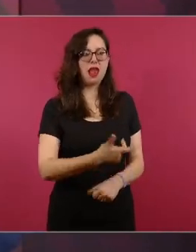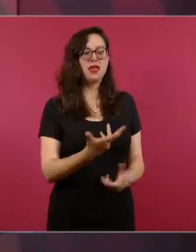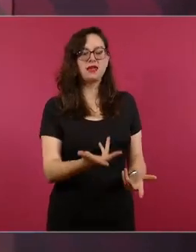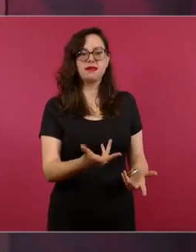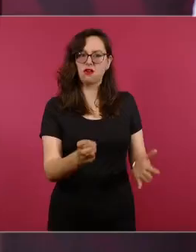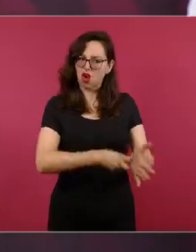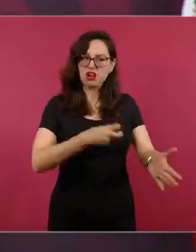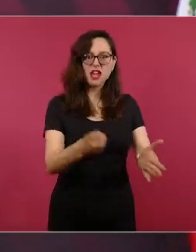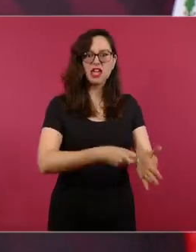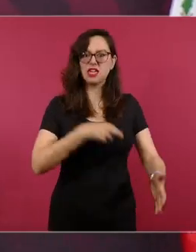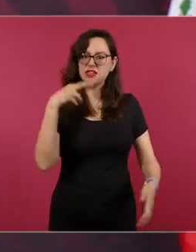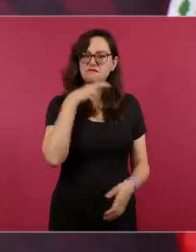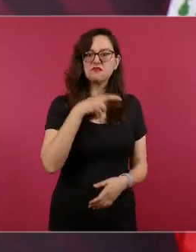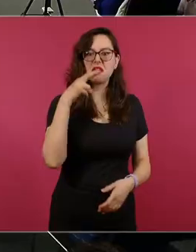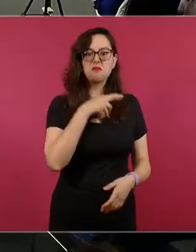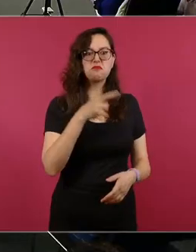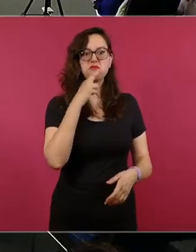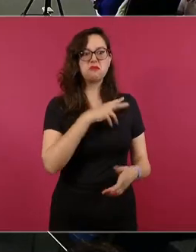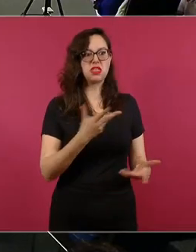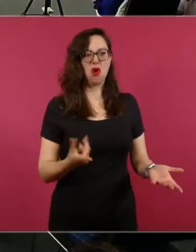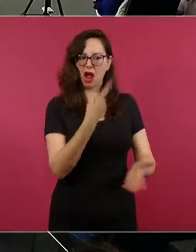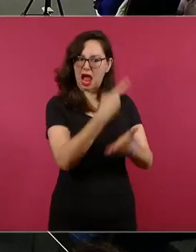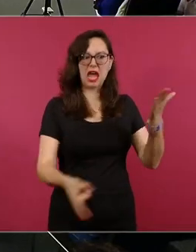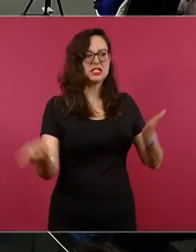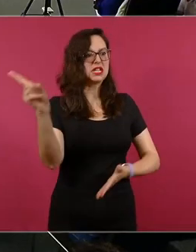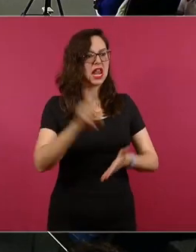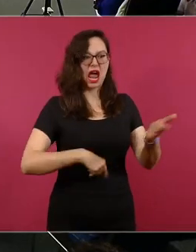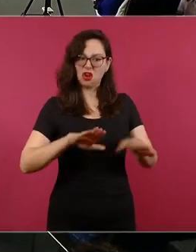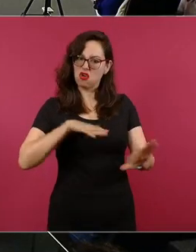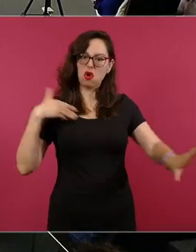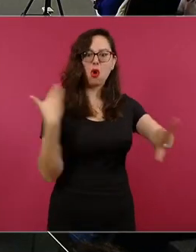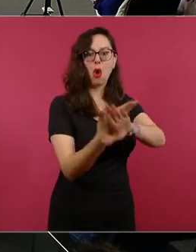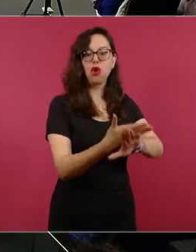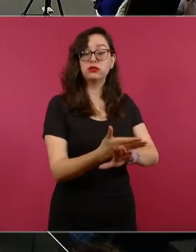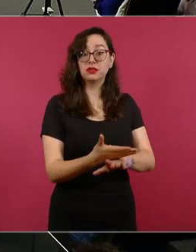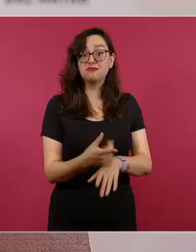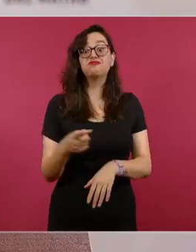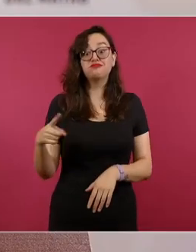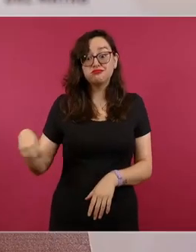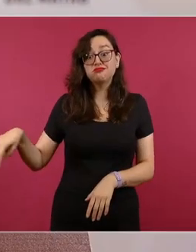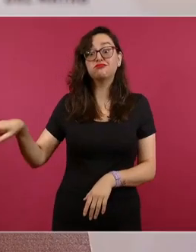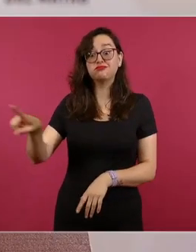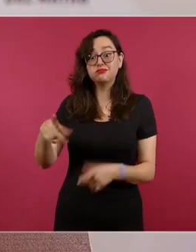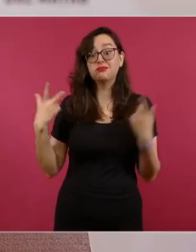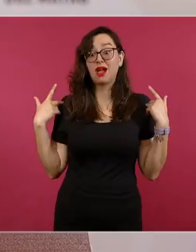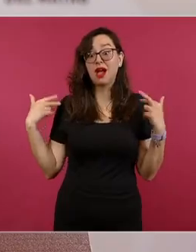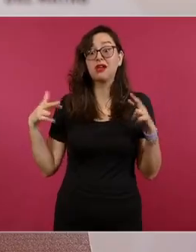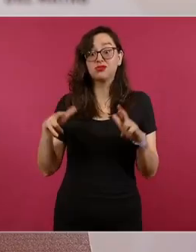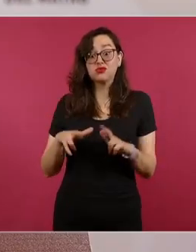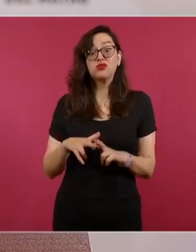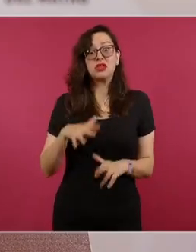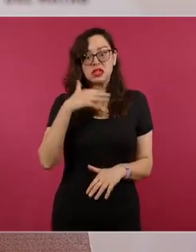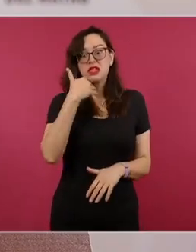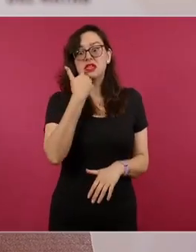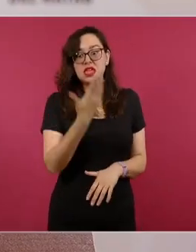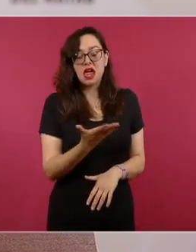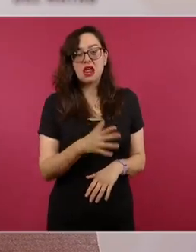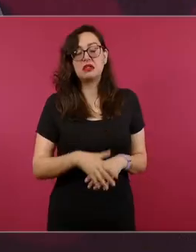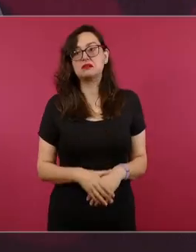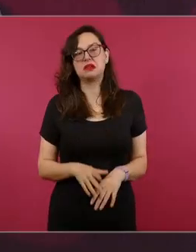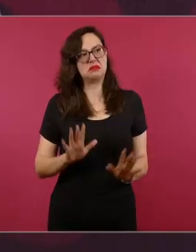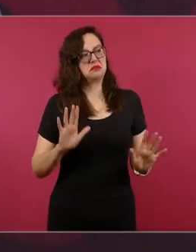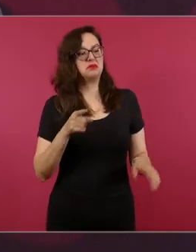no cancelé las dos